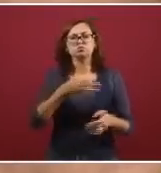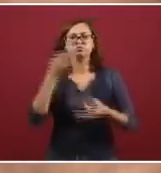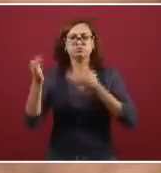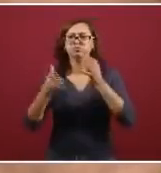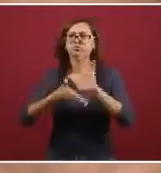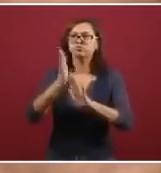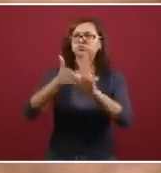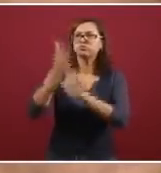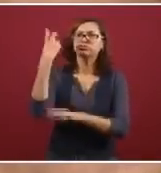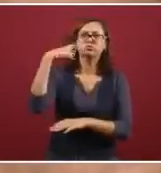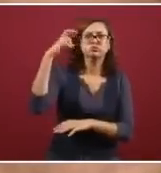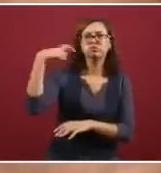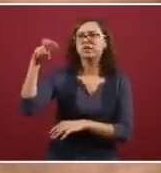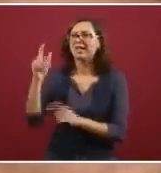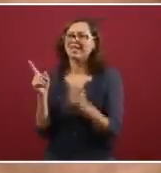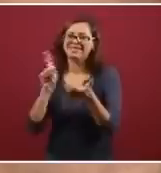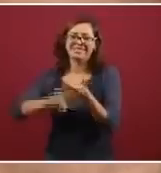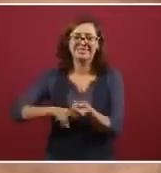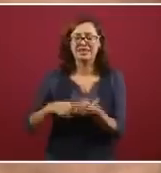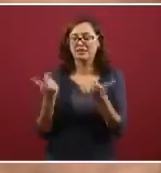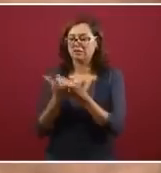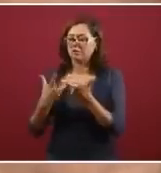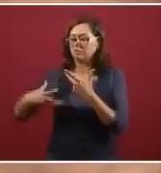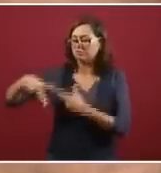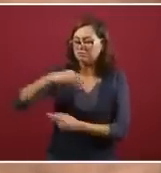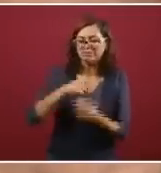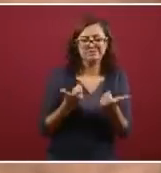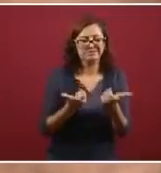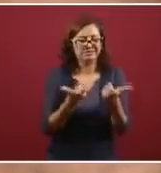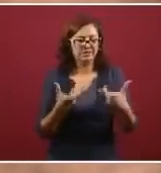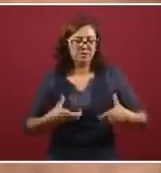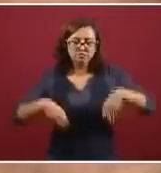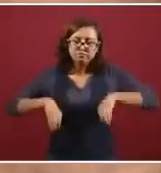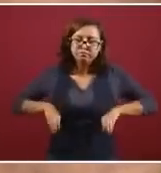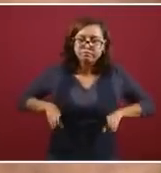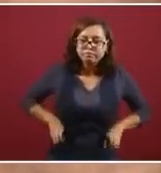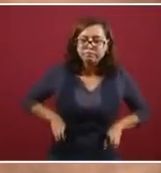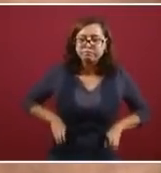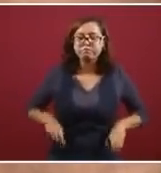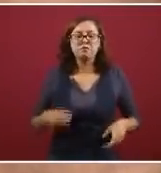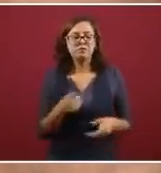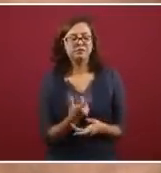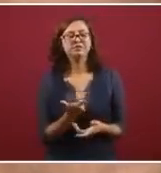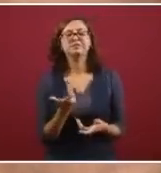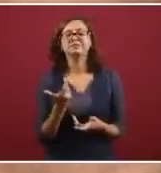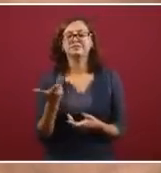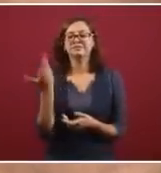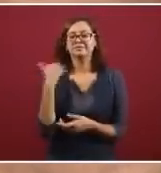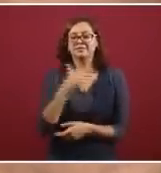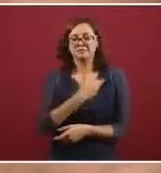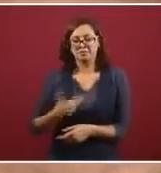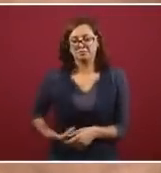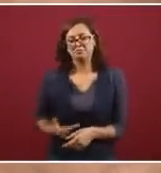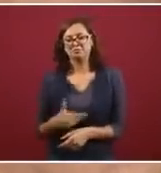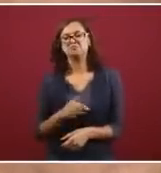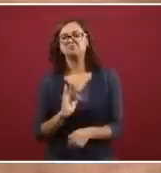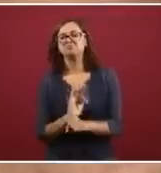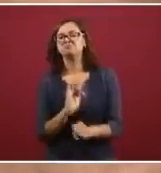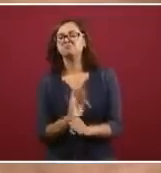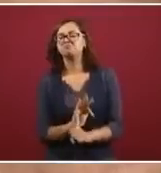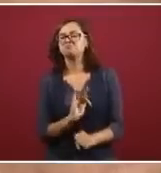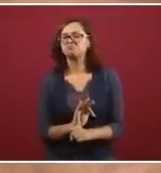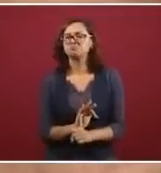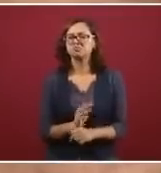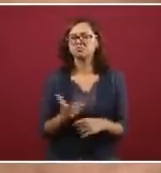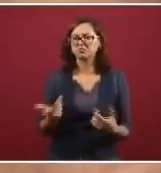sobre que todos los negocios jugosos que se hacían al amparo del poder tienen el visto bueno o tenían el visto bueno del presidente. ¿Usted cree